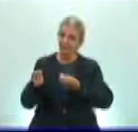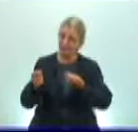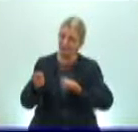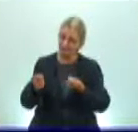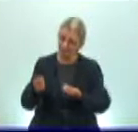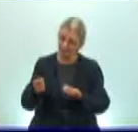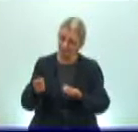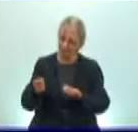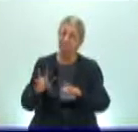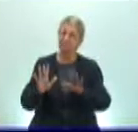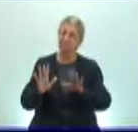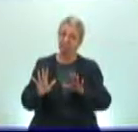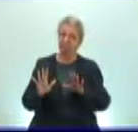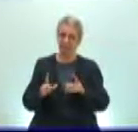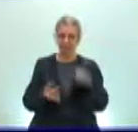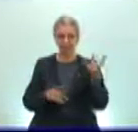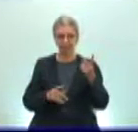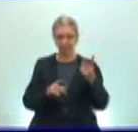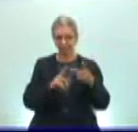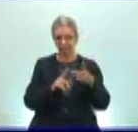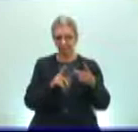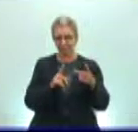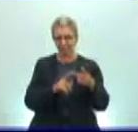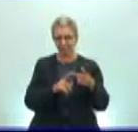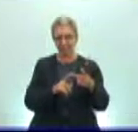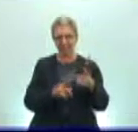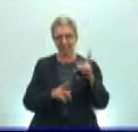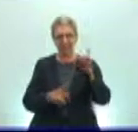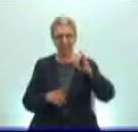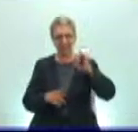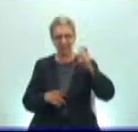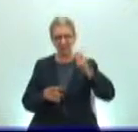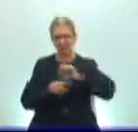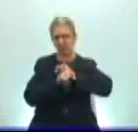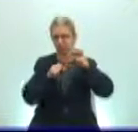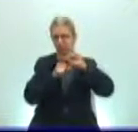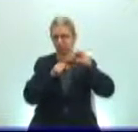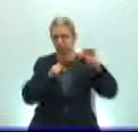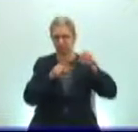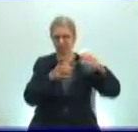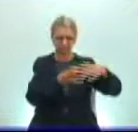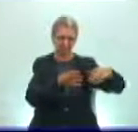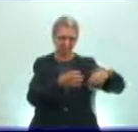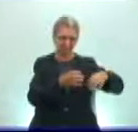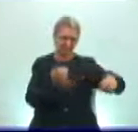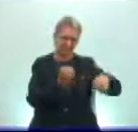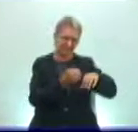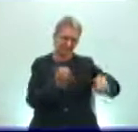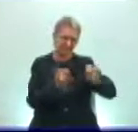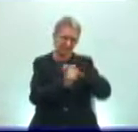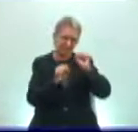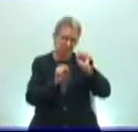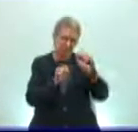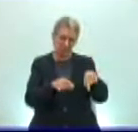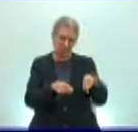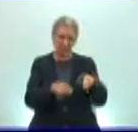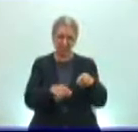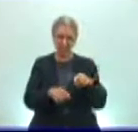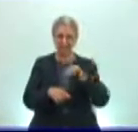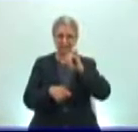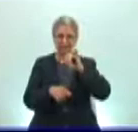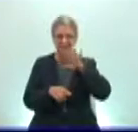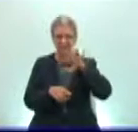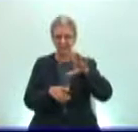En segundo lugar, dinamitados 65.000 kilómetros de vía férrea fueron destruidas miles de